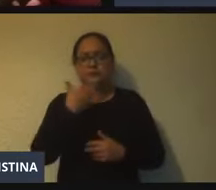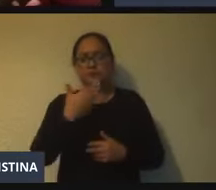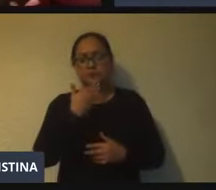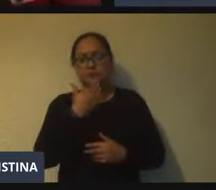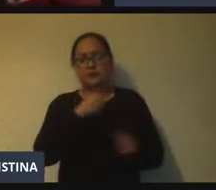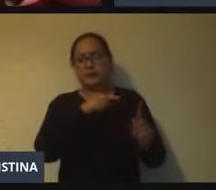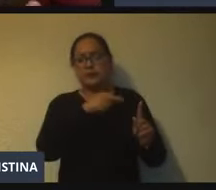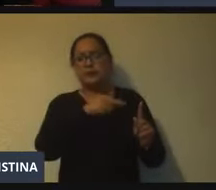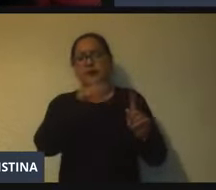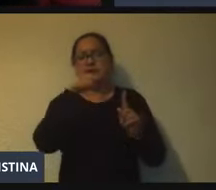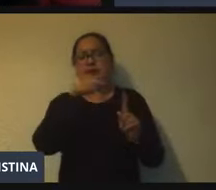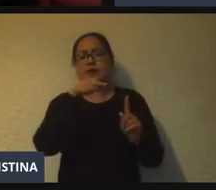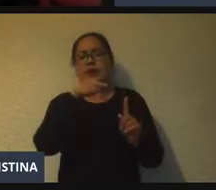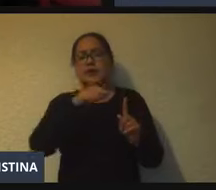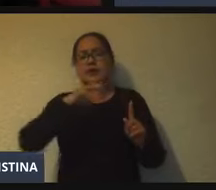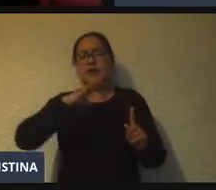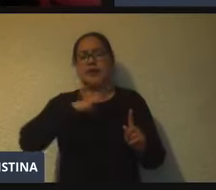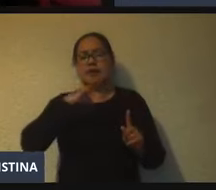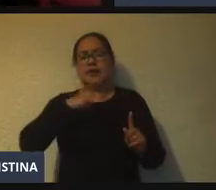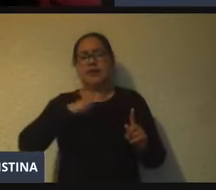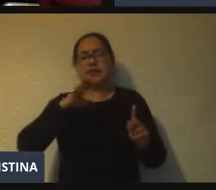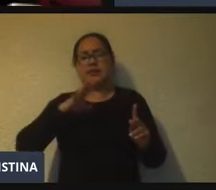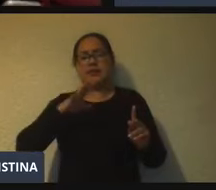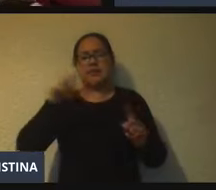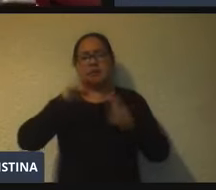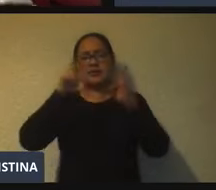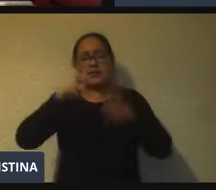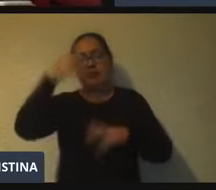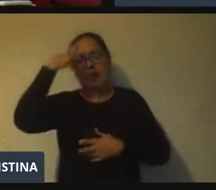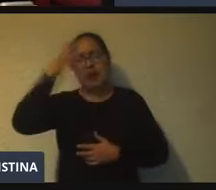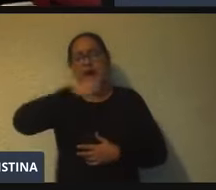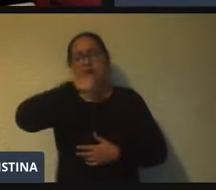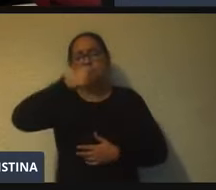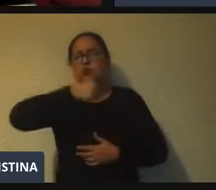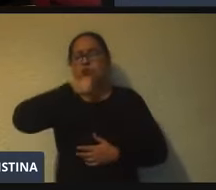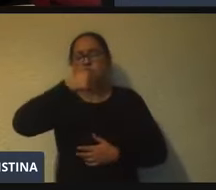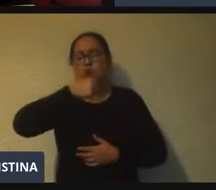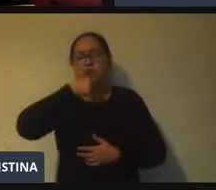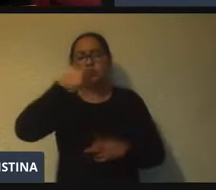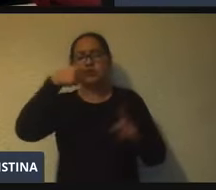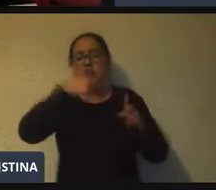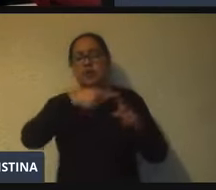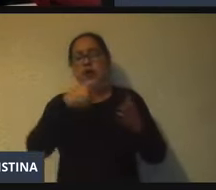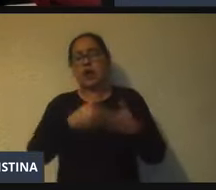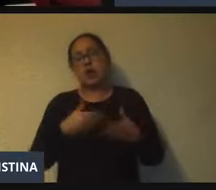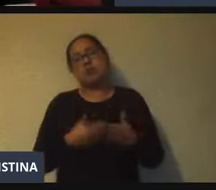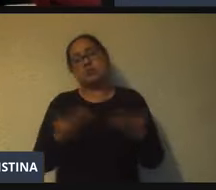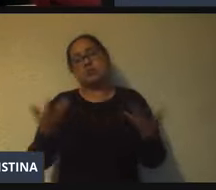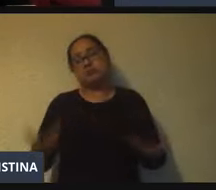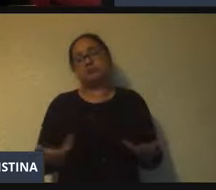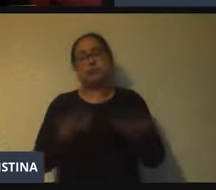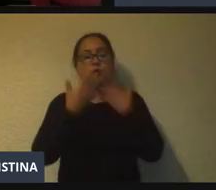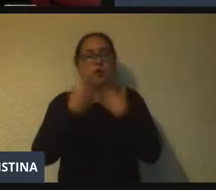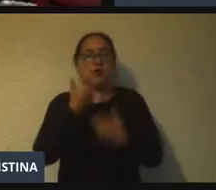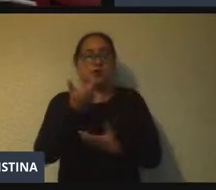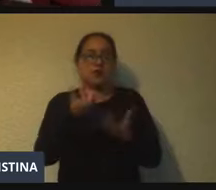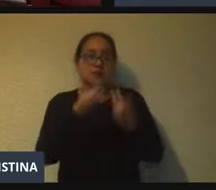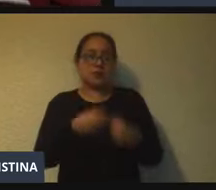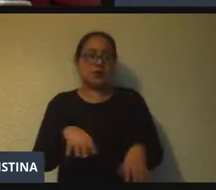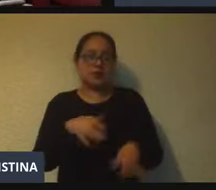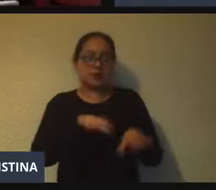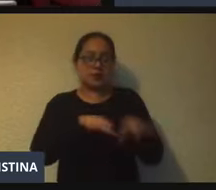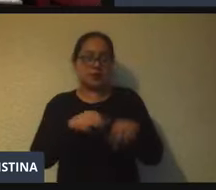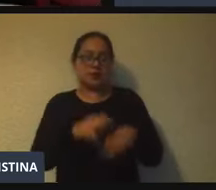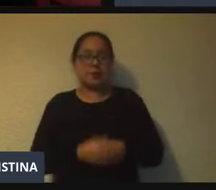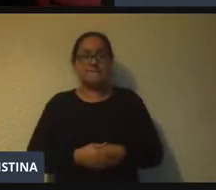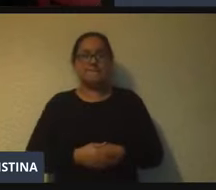enfocado, sí, a lo que entiendo, adultas y adultos, personas adultas y adultos que ahora están perdiendo los recursos, maestra.